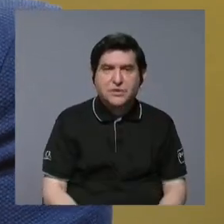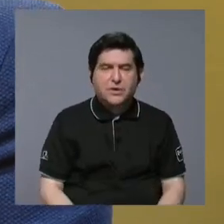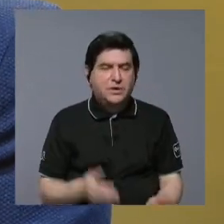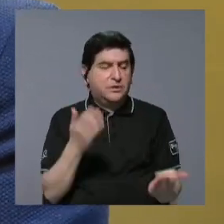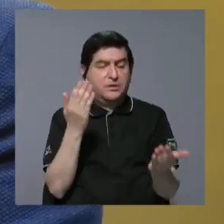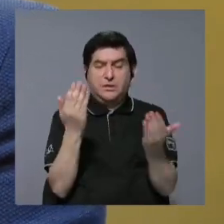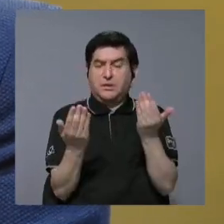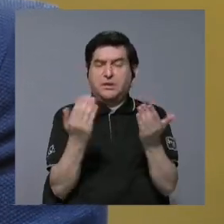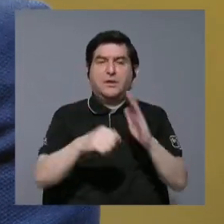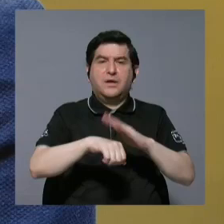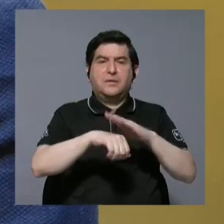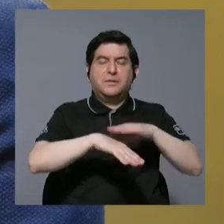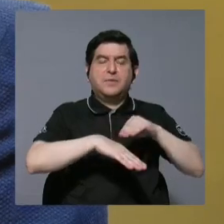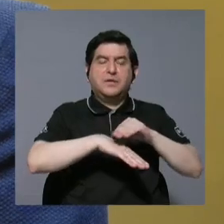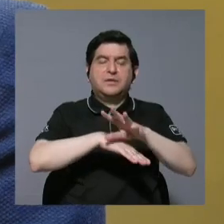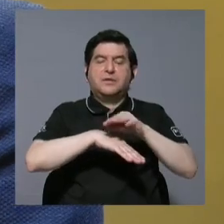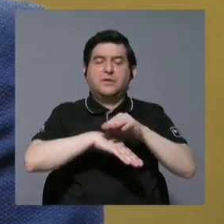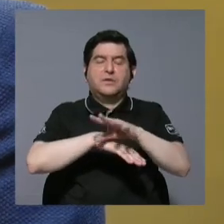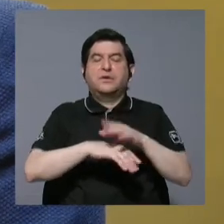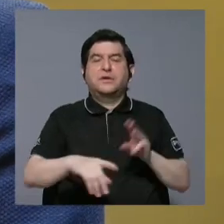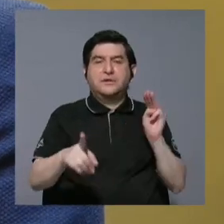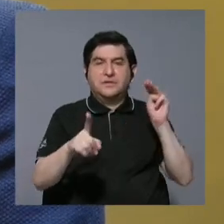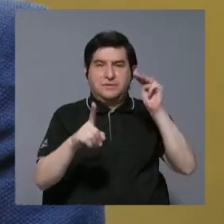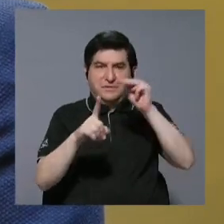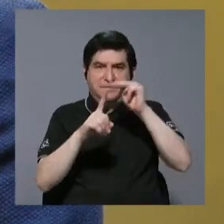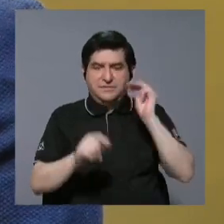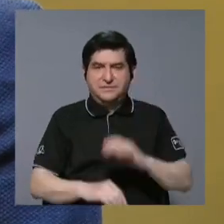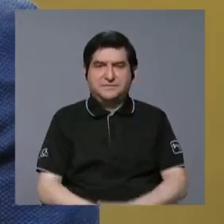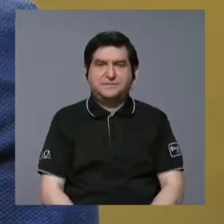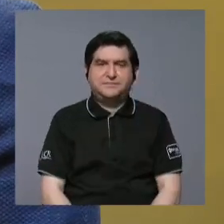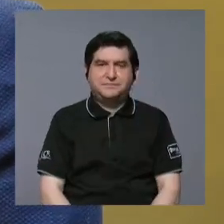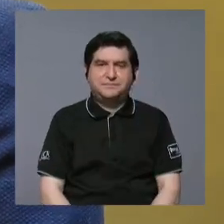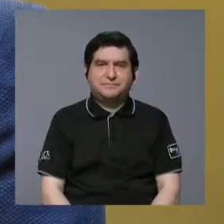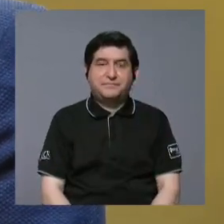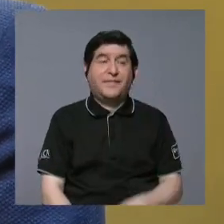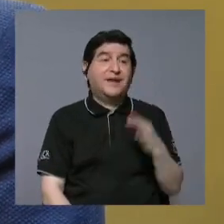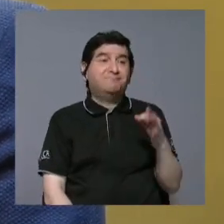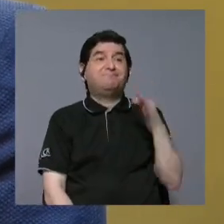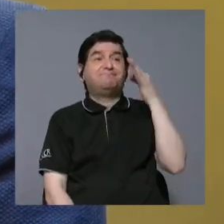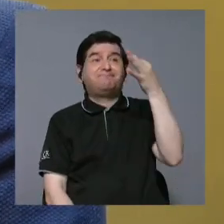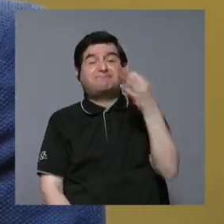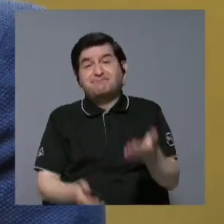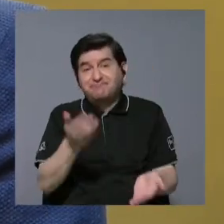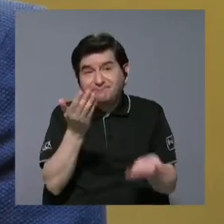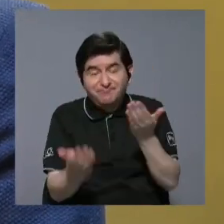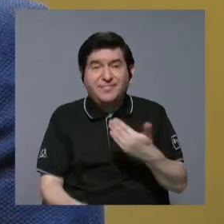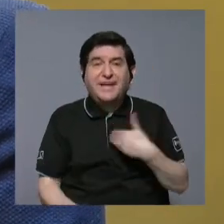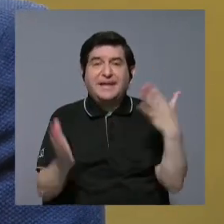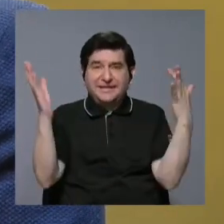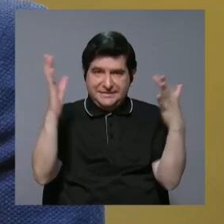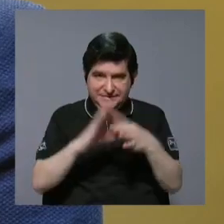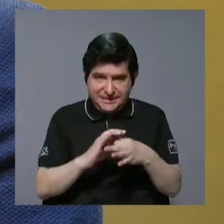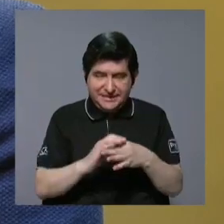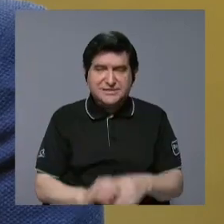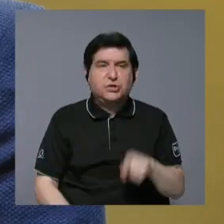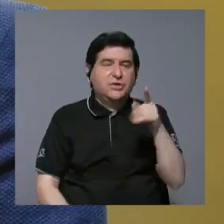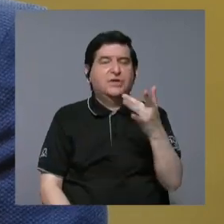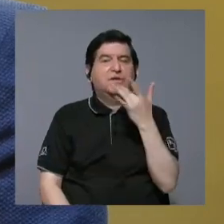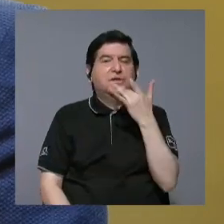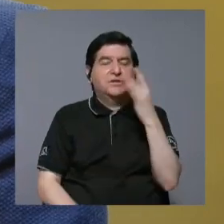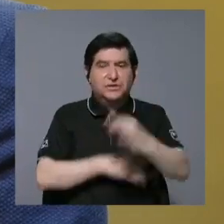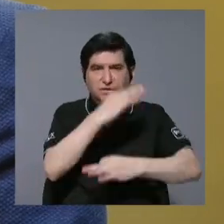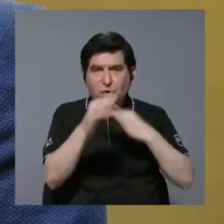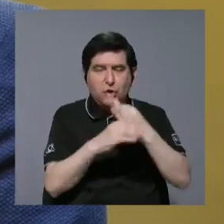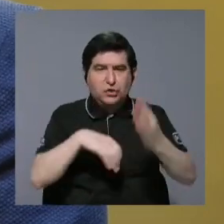compara y permite orientar los mensajes en ese sentido, que a la larga posiblemente tiene que ver esas preferencias con algún